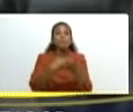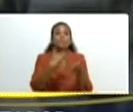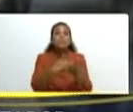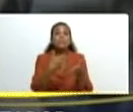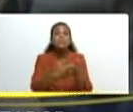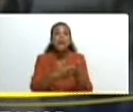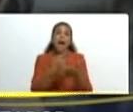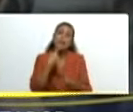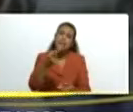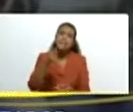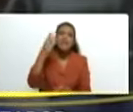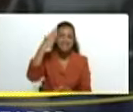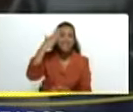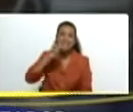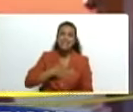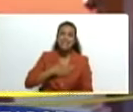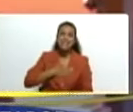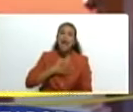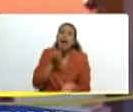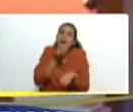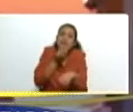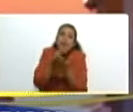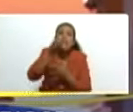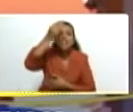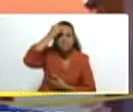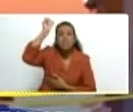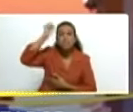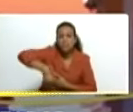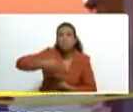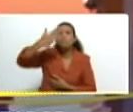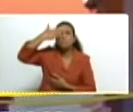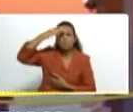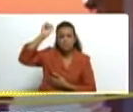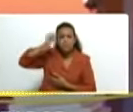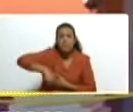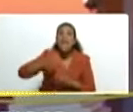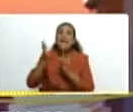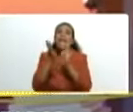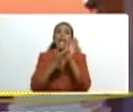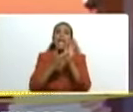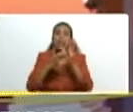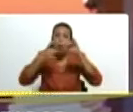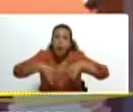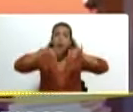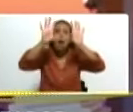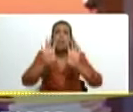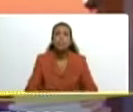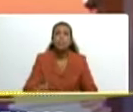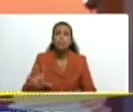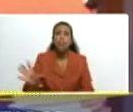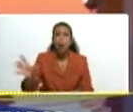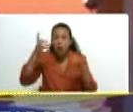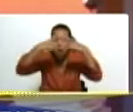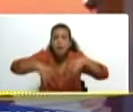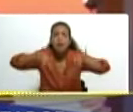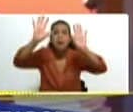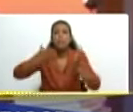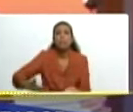Hay quienes creemos que Jesús, Cristo Redentor, fue el Hijo de